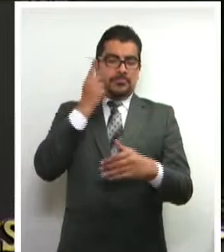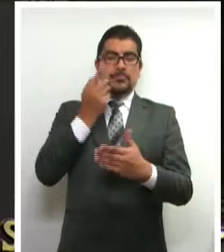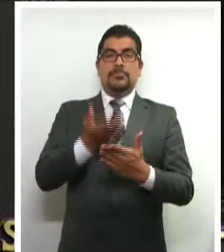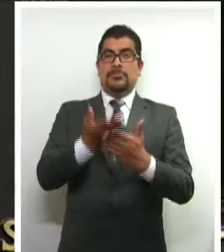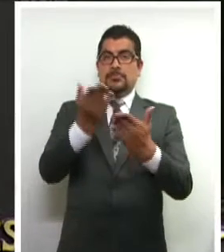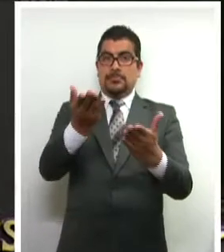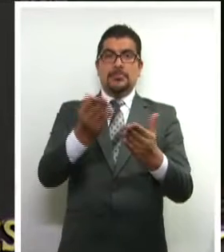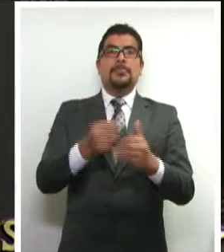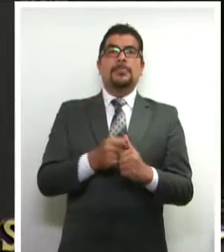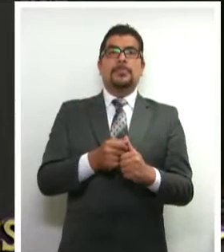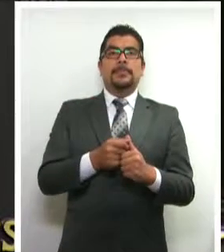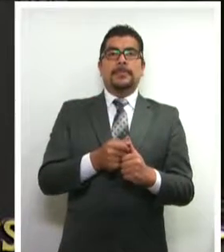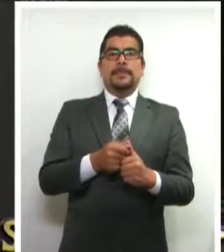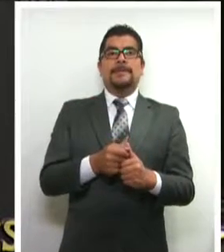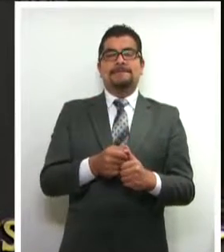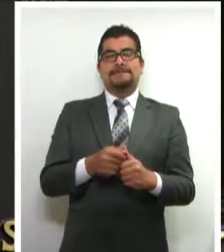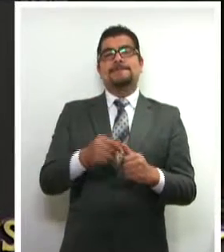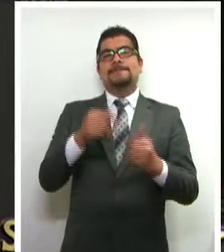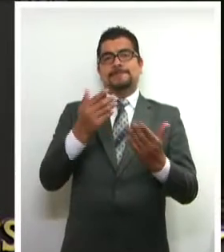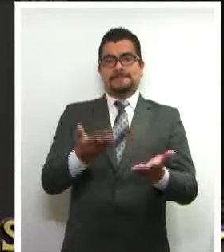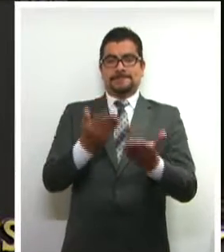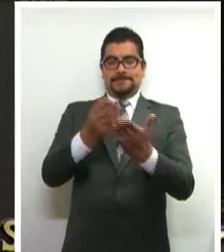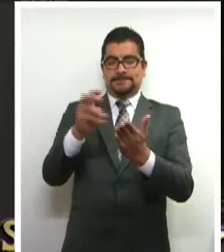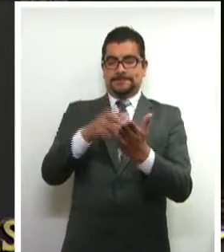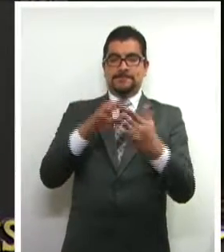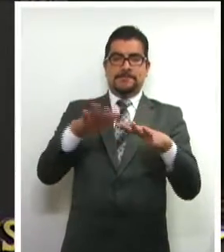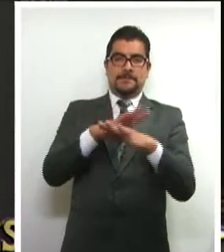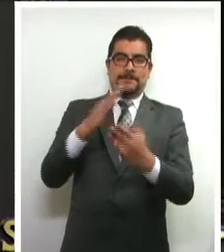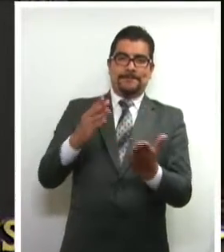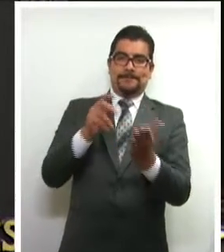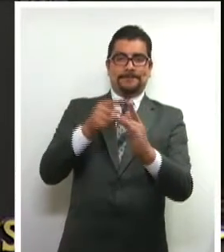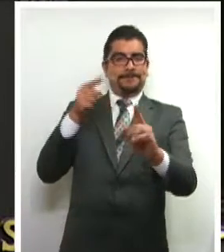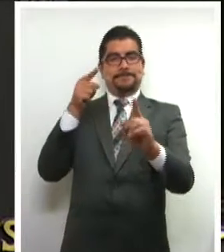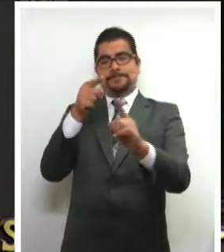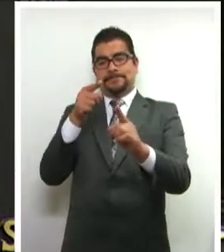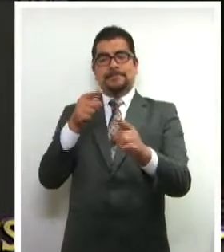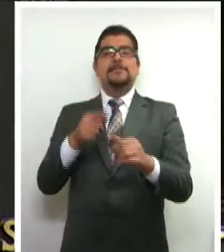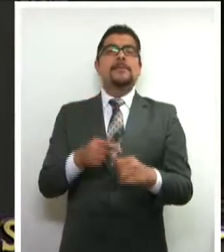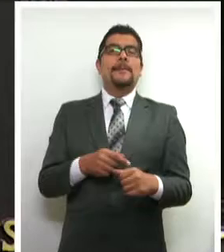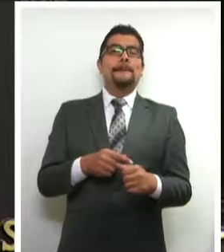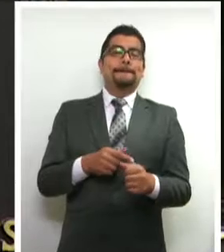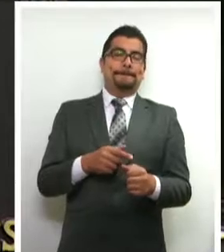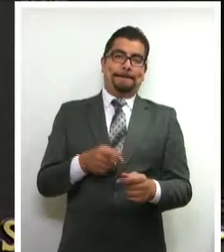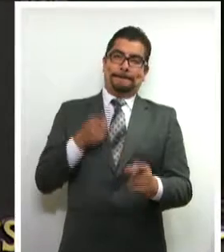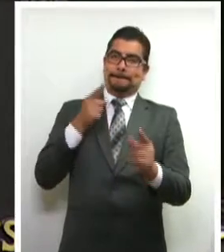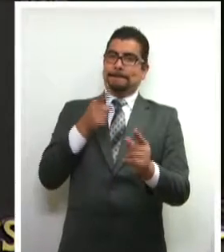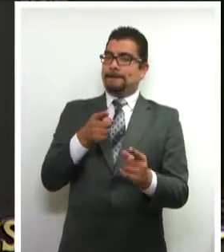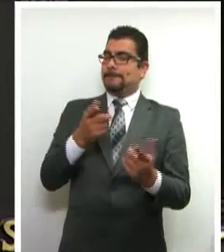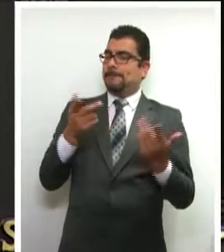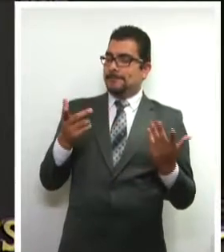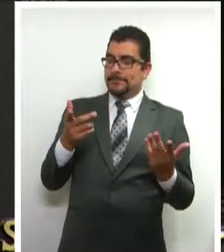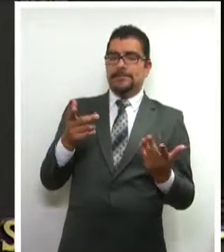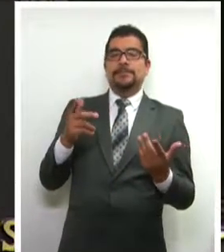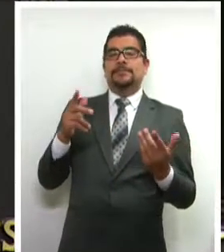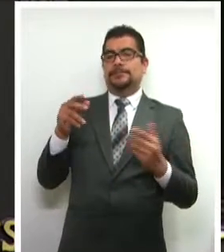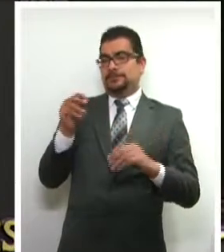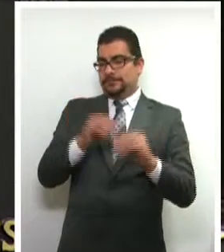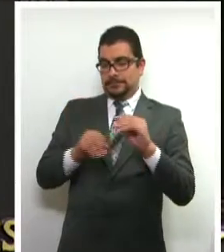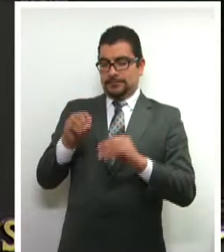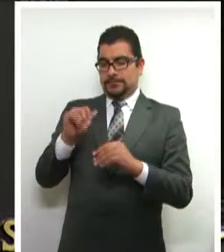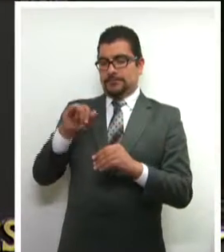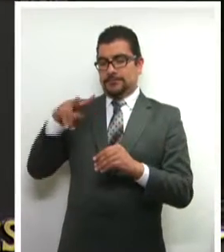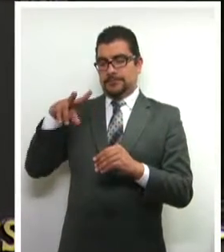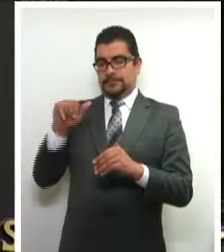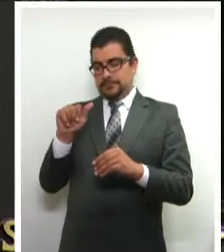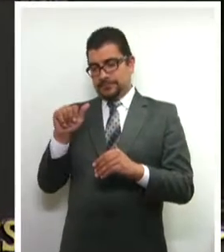que la presente reforma va en el siguiente sentido. La creación del INVEA, y